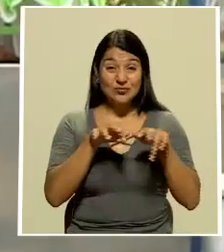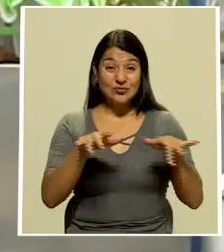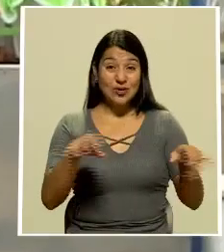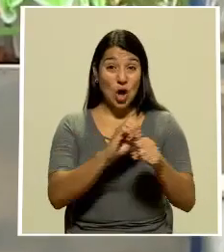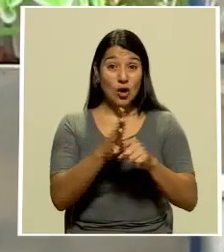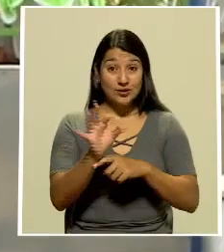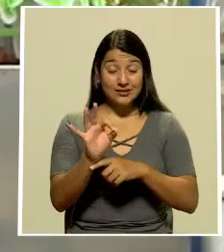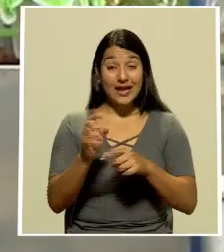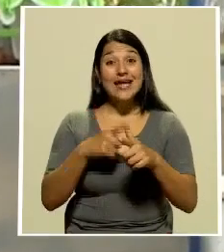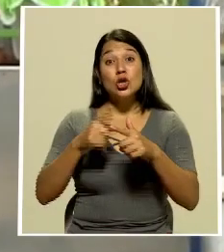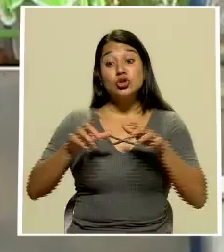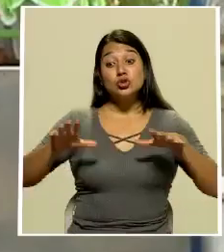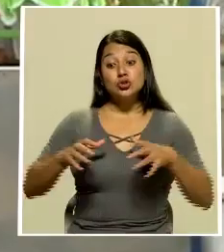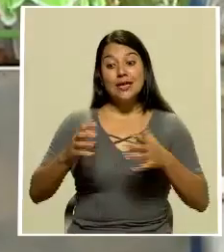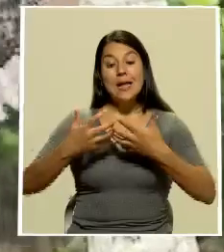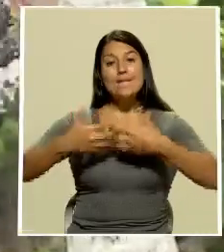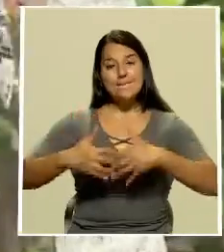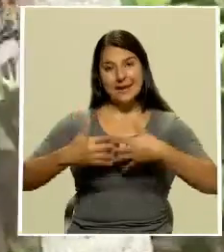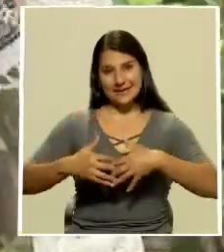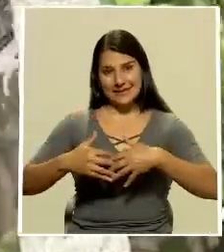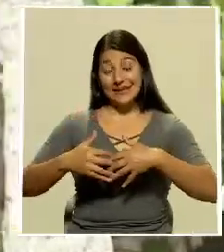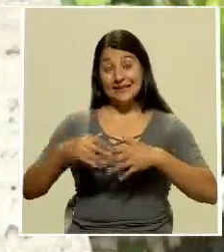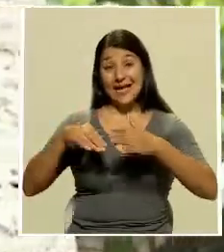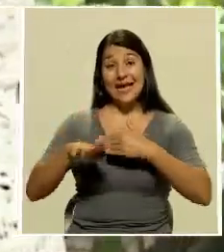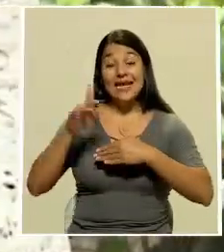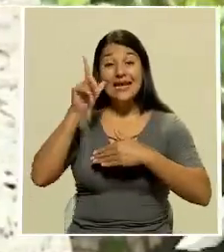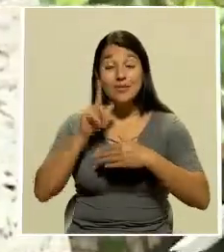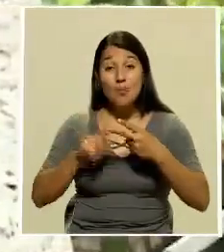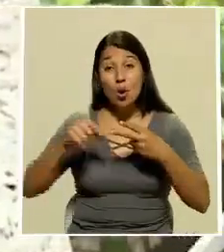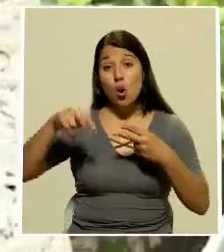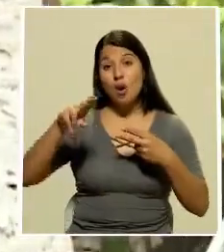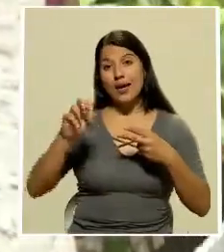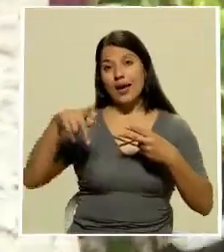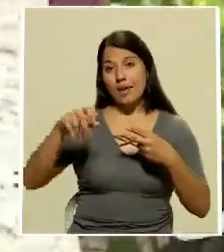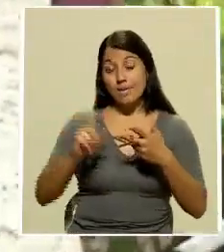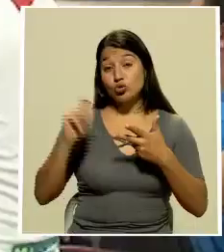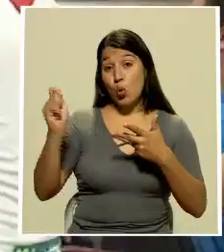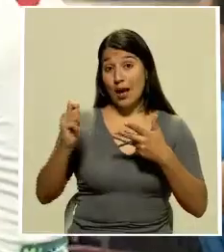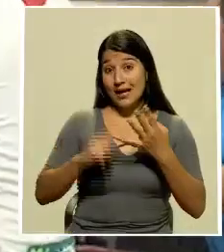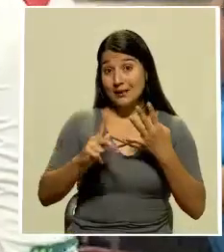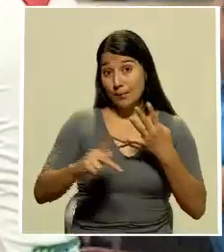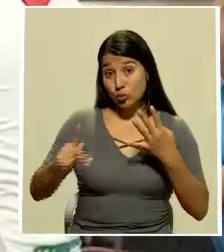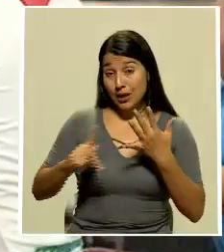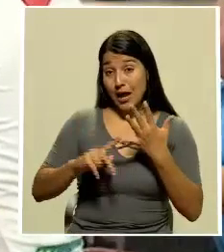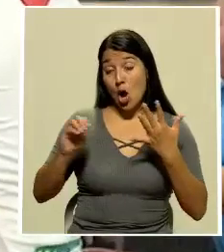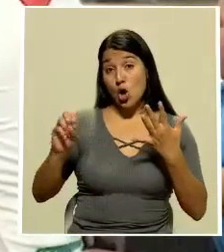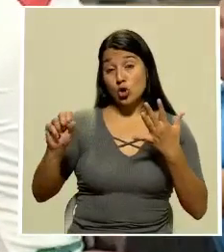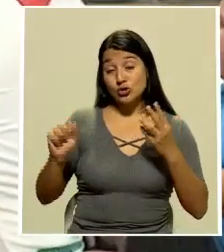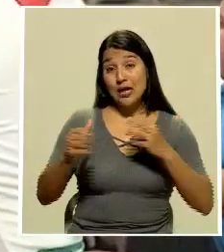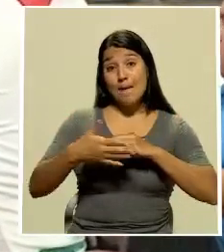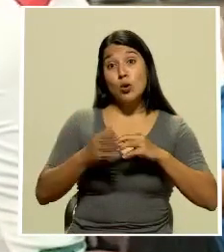la Federación de Cámaras del Caribe, las cámaras de turismo de Quepos, Guanacaste, Punta Arenas, Osa, Puerto Jiménez